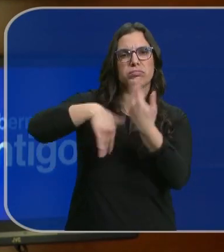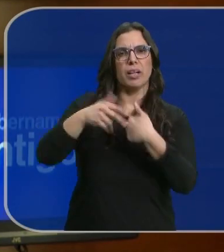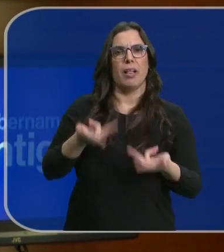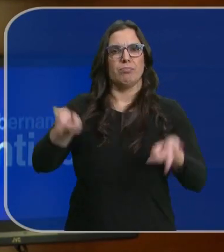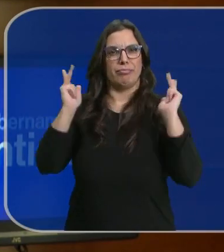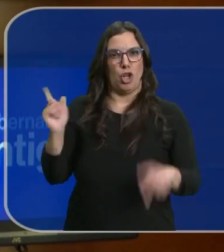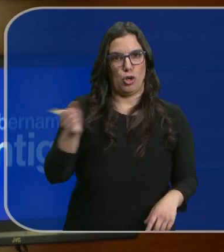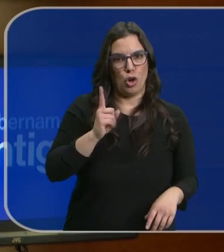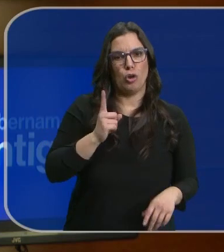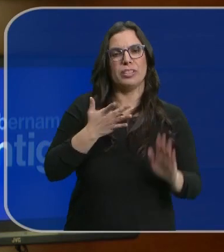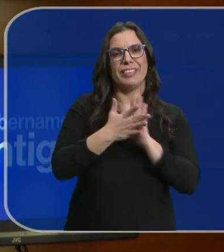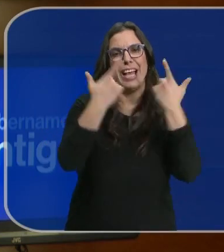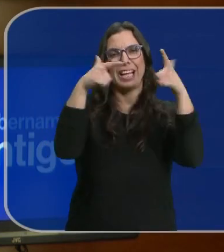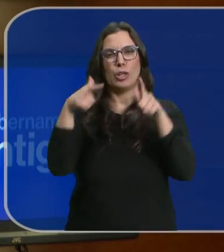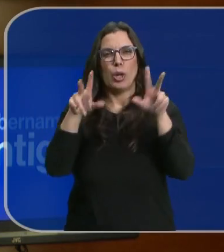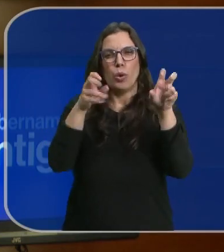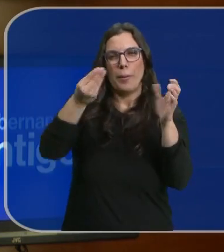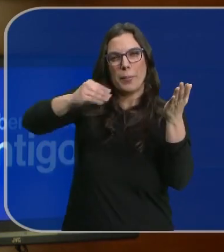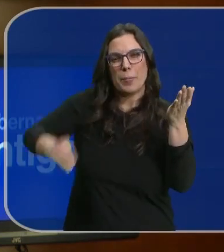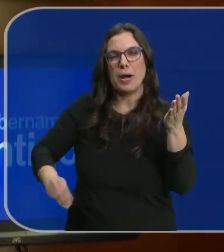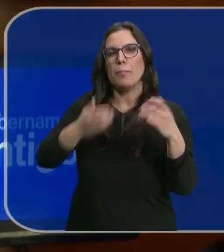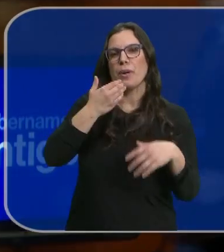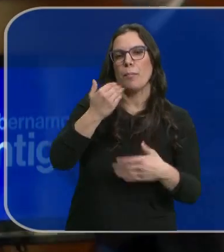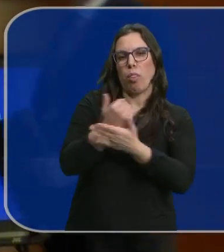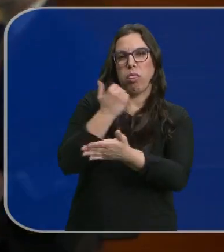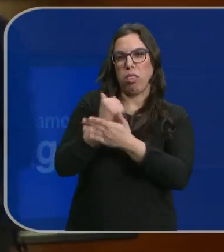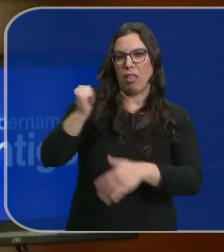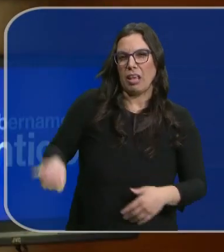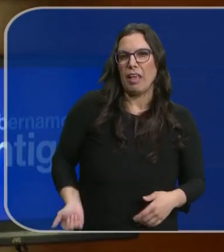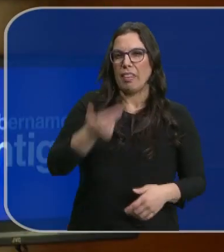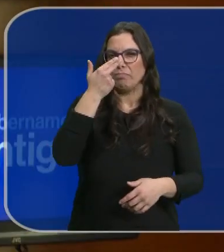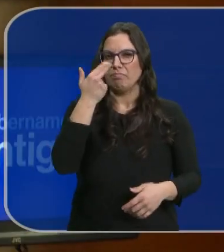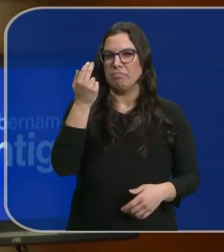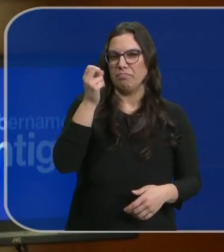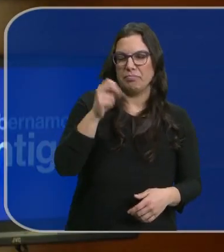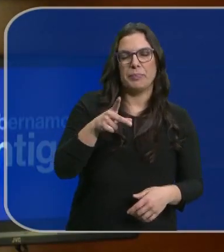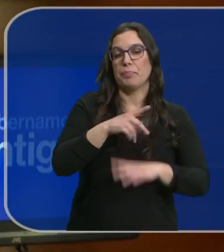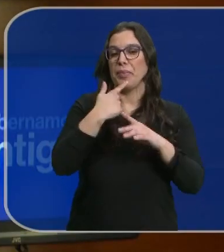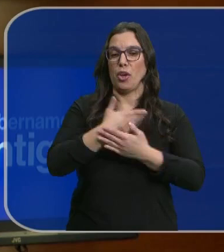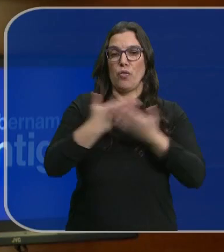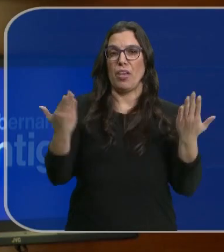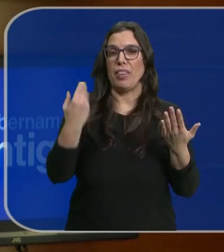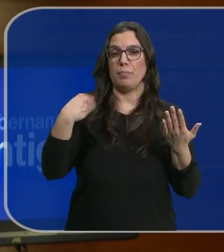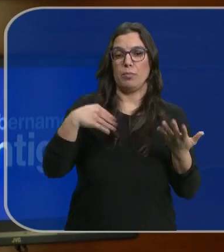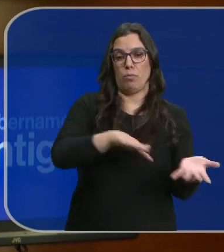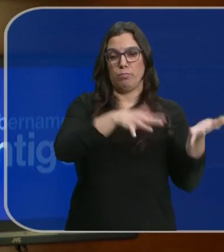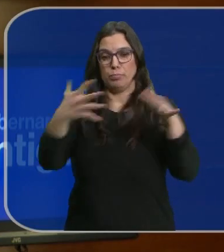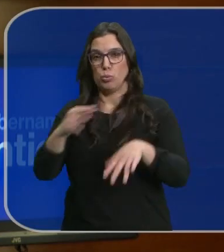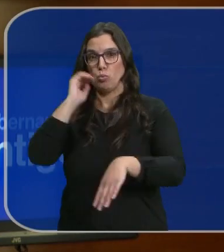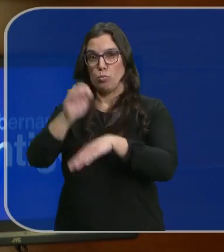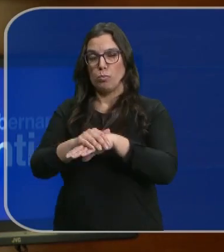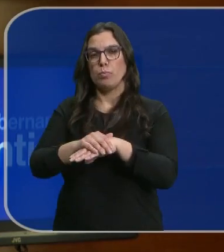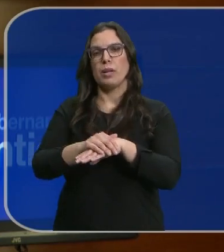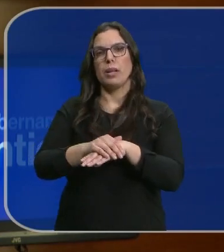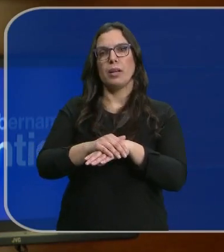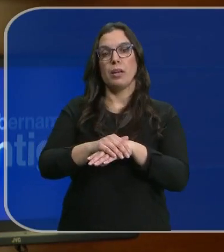contrario, incorpora nuevas categorías de delitos como el enriquecimiento ilícito. Y ha mostrado su confianza en que la aplicación de la norma persiga el